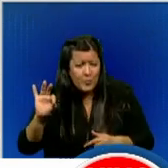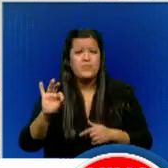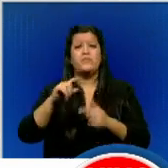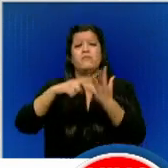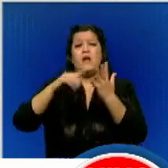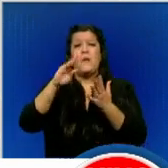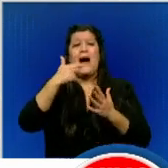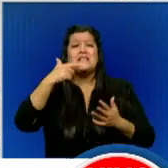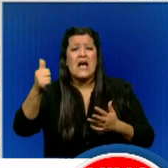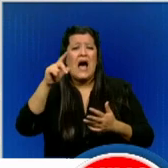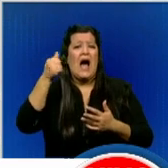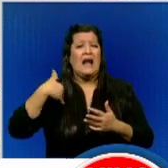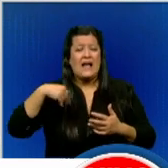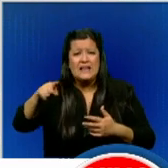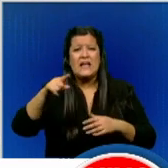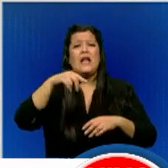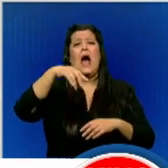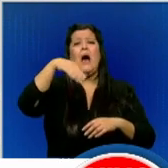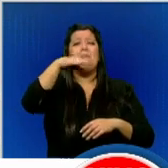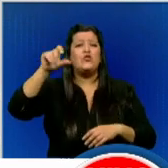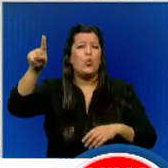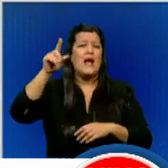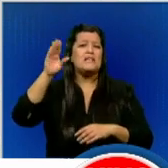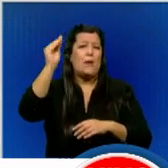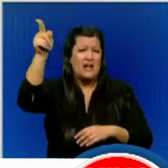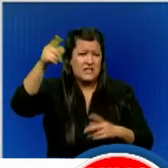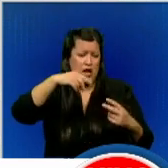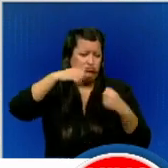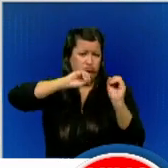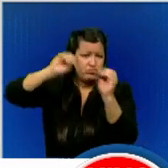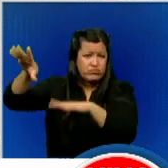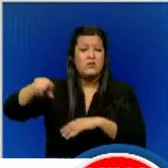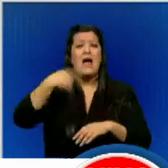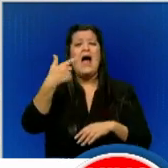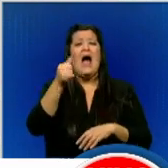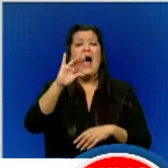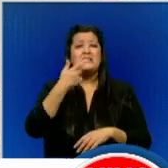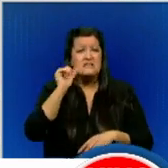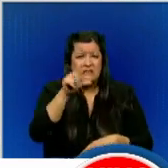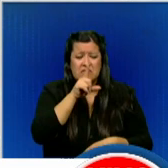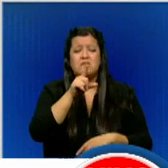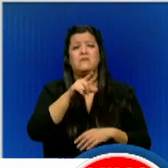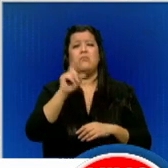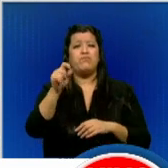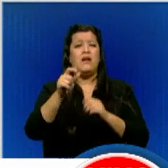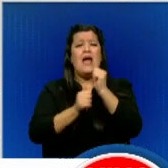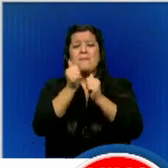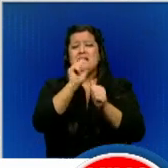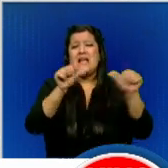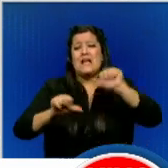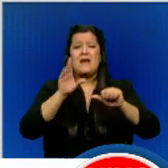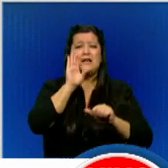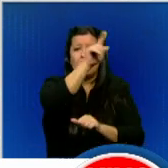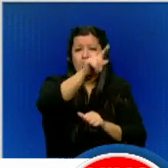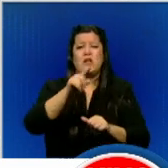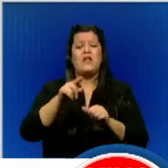argentina que se fue a ser a las pinturas a brasil exalta argentina una empresa química estadounidense de pp